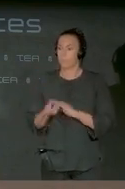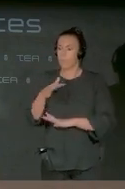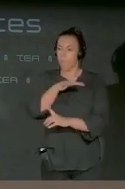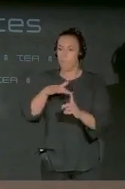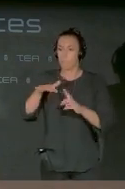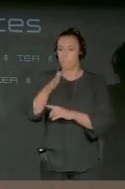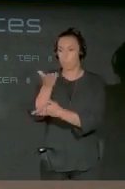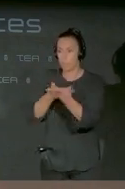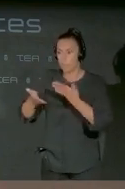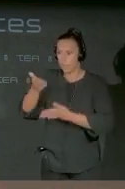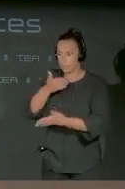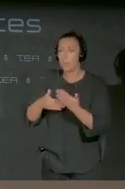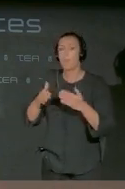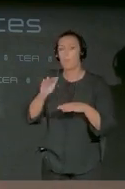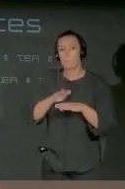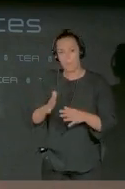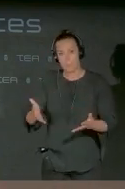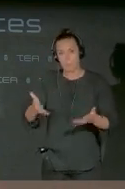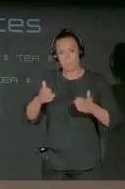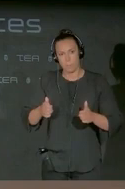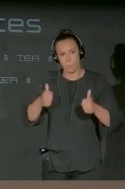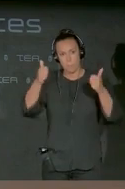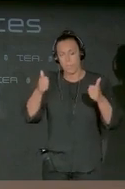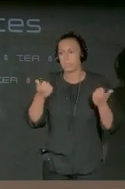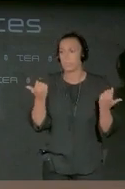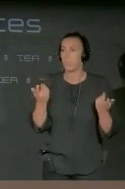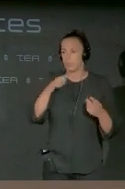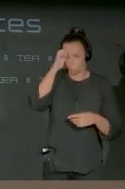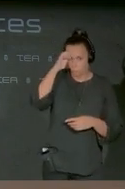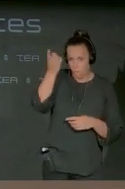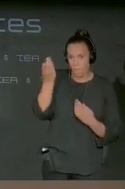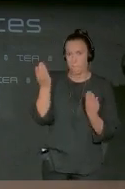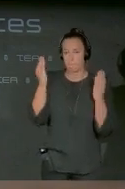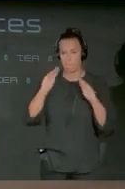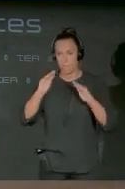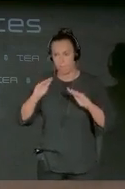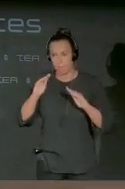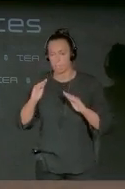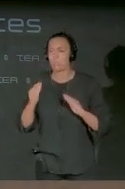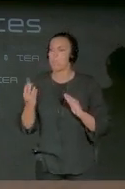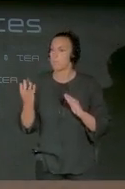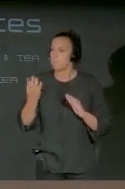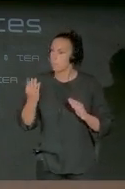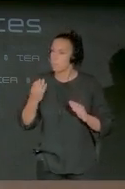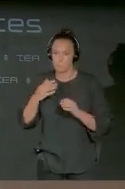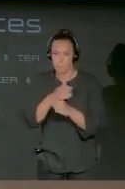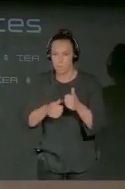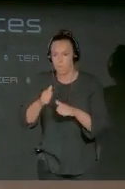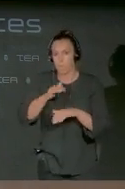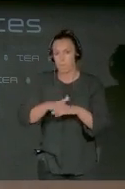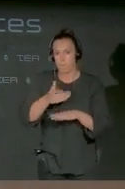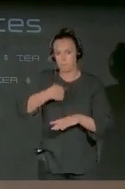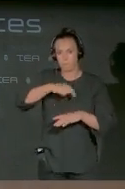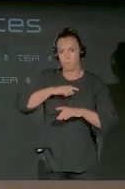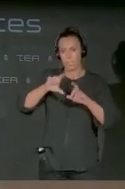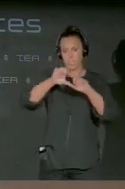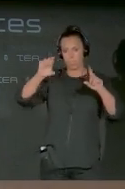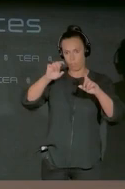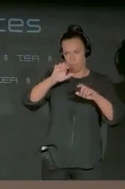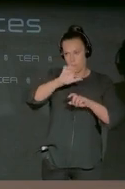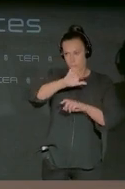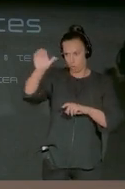beneficios culturales, económicos y pedagógicos debe ser una prioridad para las instituciones europeas. Abogar por un ecosistema del sector